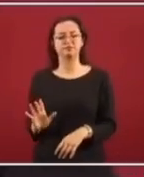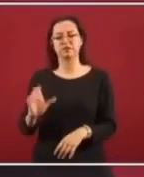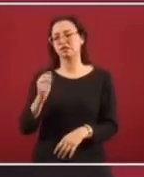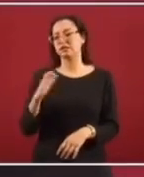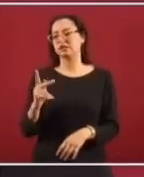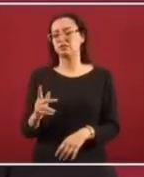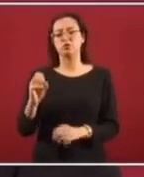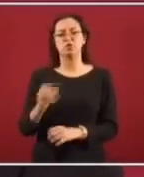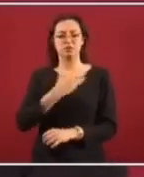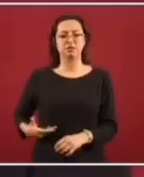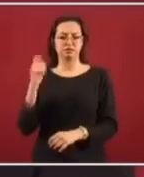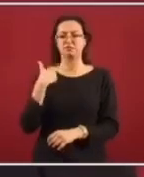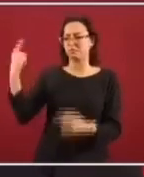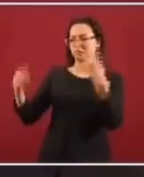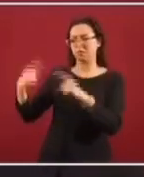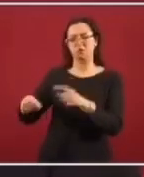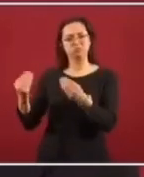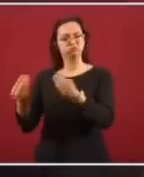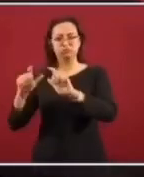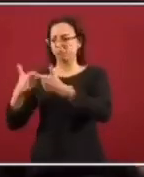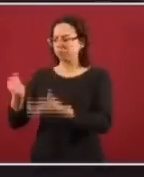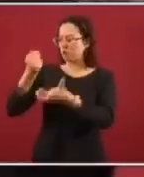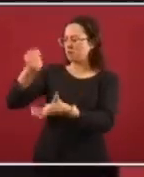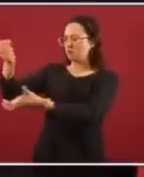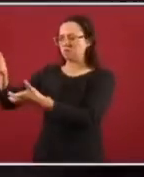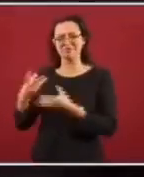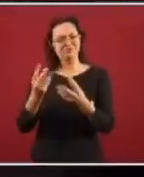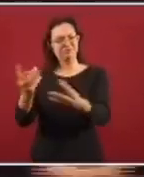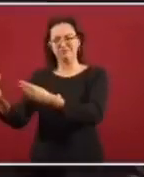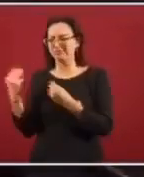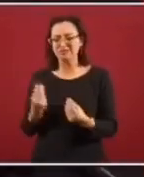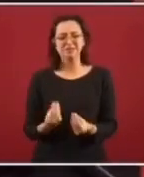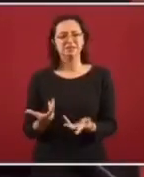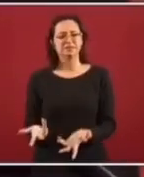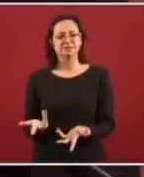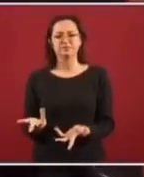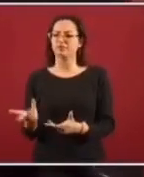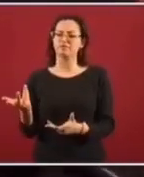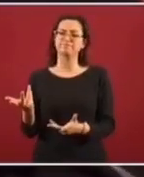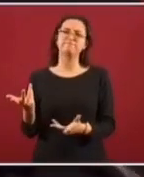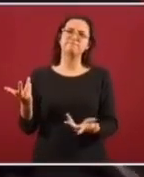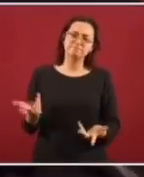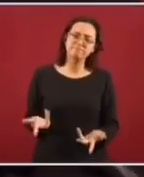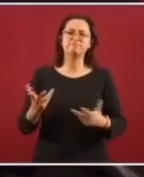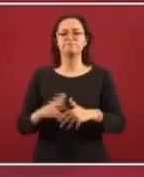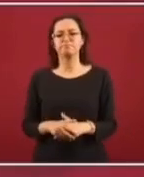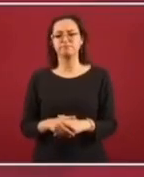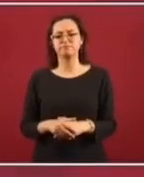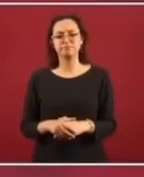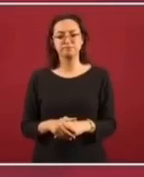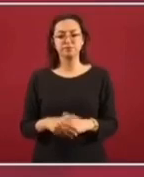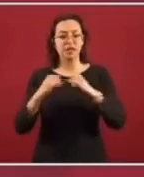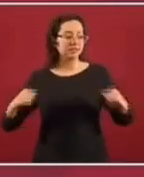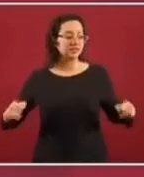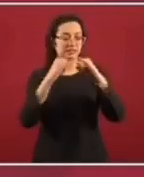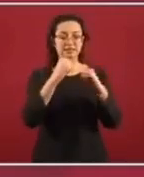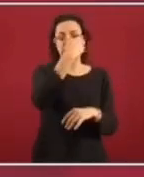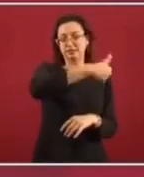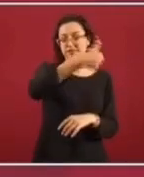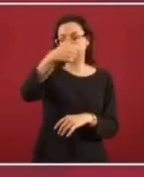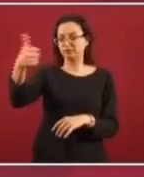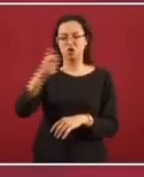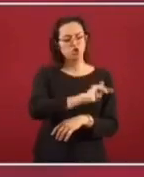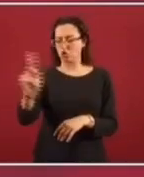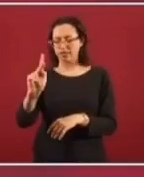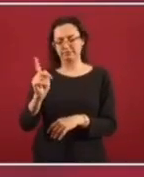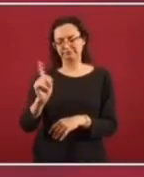de los presidentes. Y son muchos, proliferan. Vamos a decir que cada dependencia, no